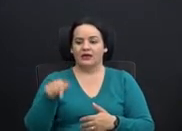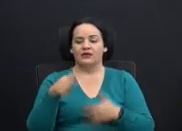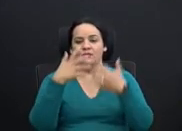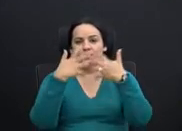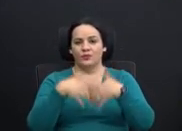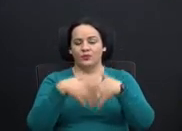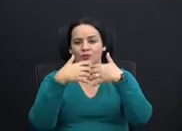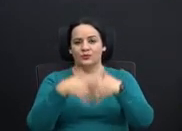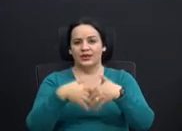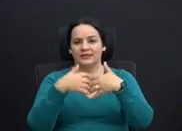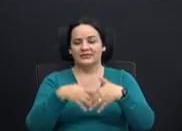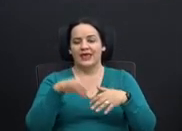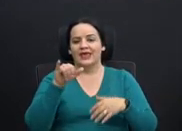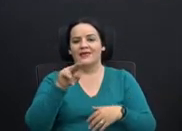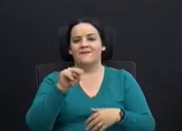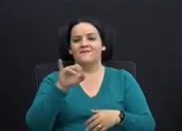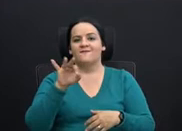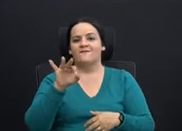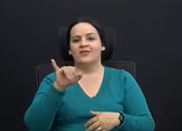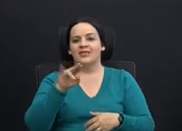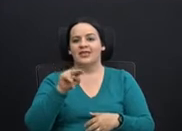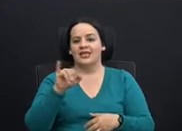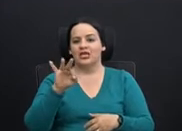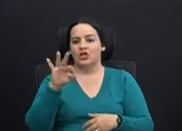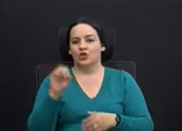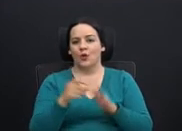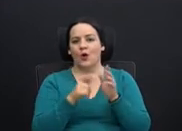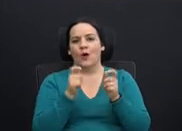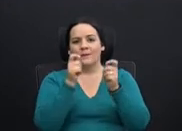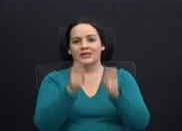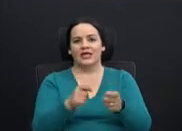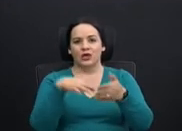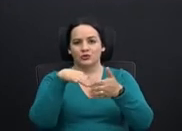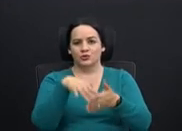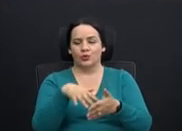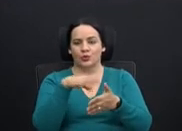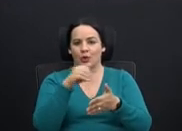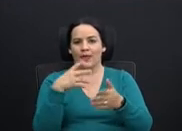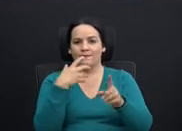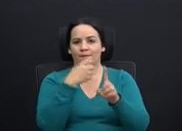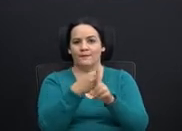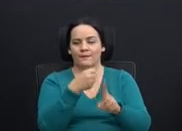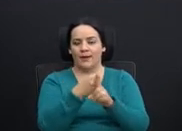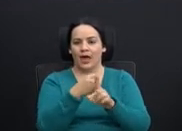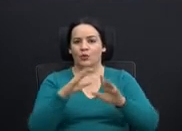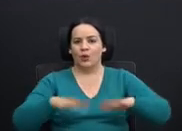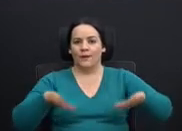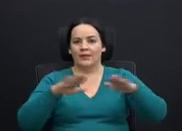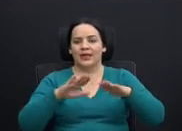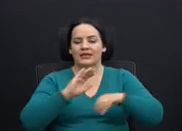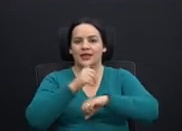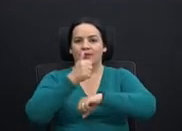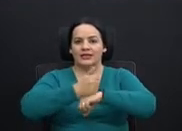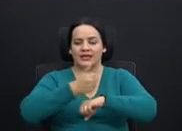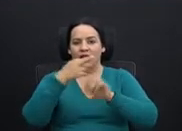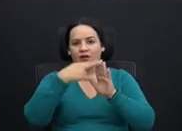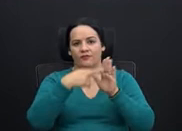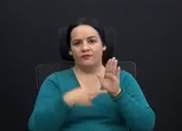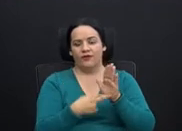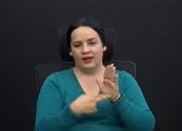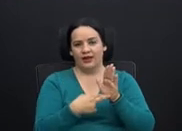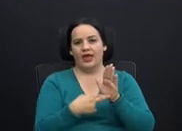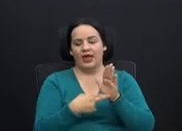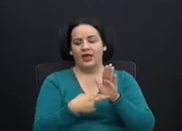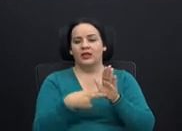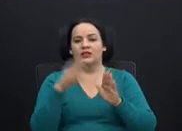Industrias Infinito presentó su estudio de impacto ambiental, se establecía la metodología de la regla del oro para poder cuantificar la